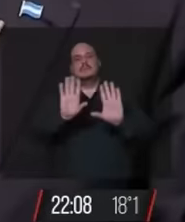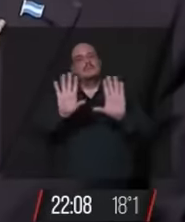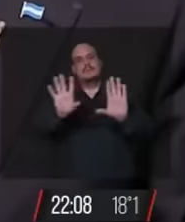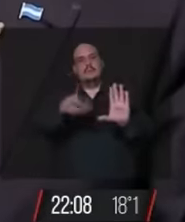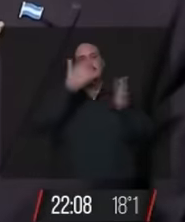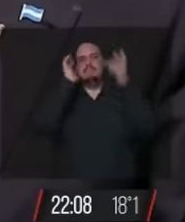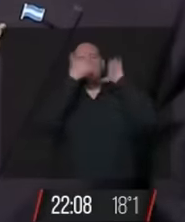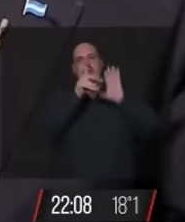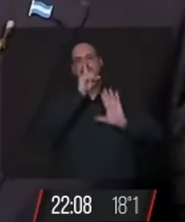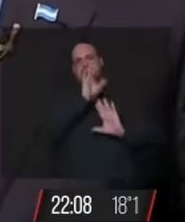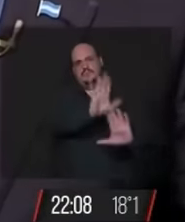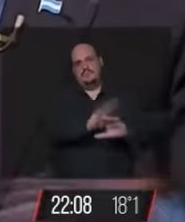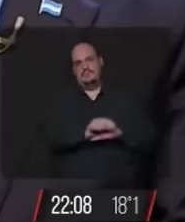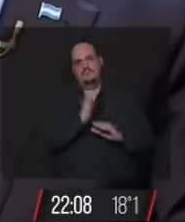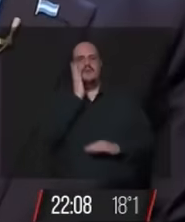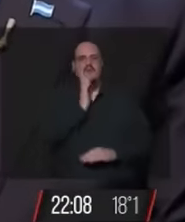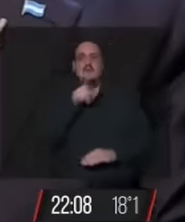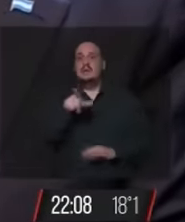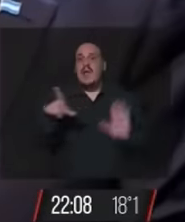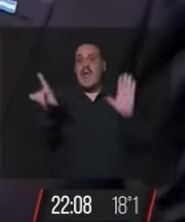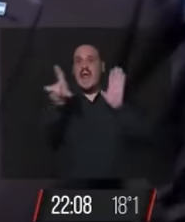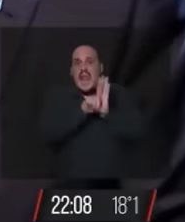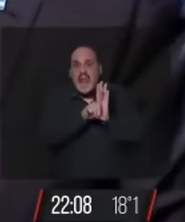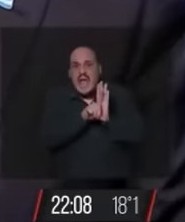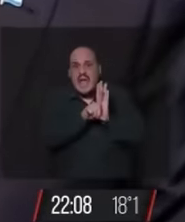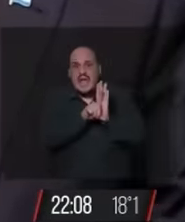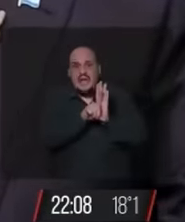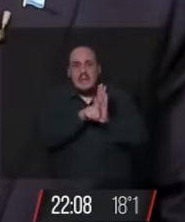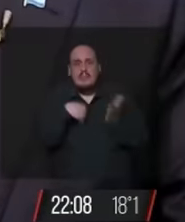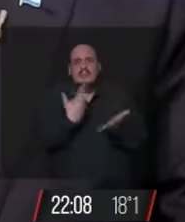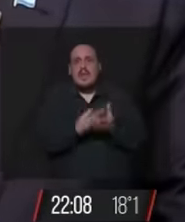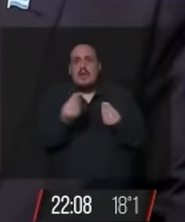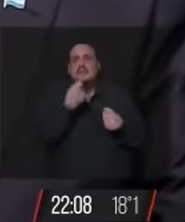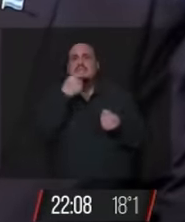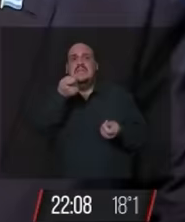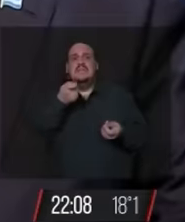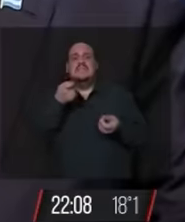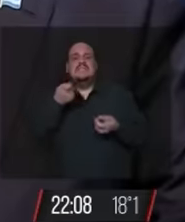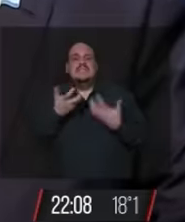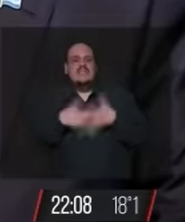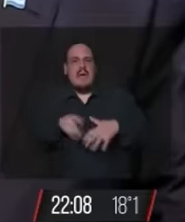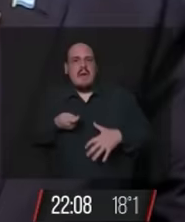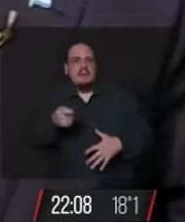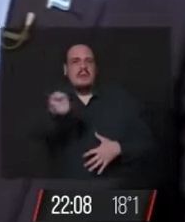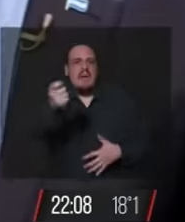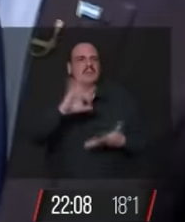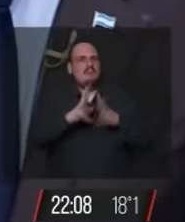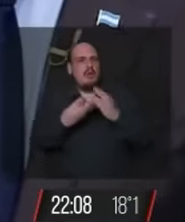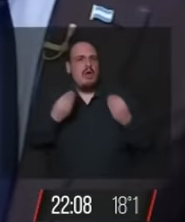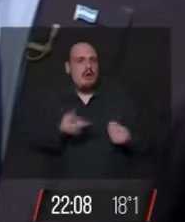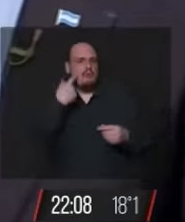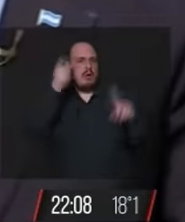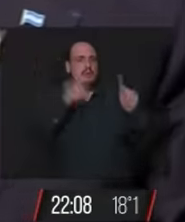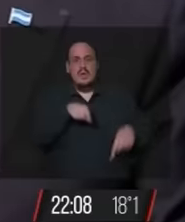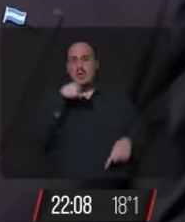a presentar una ley si no conoce ni el sistema de trámites de expedientes del Estado? Pero de vuelta, si vos, a ver, lo que vos querés hacer es regular